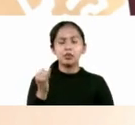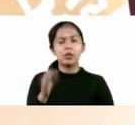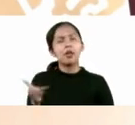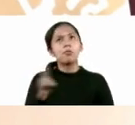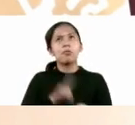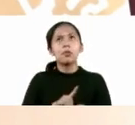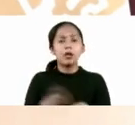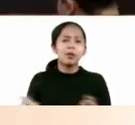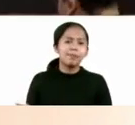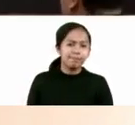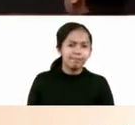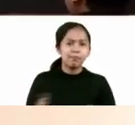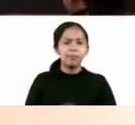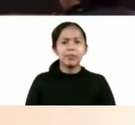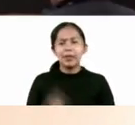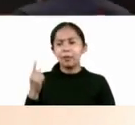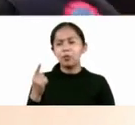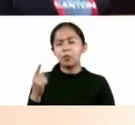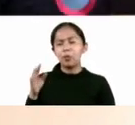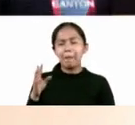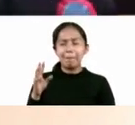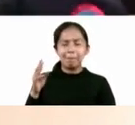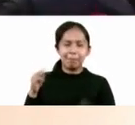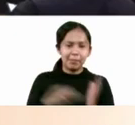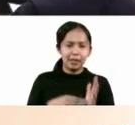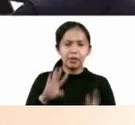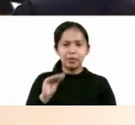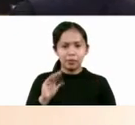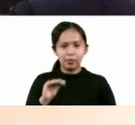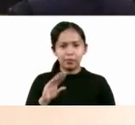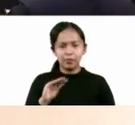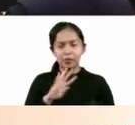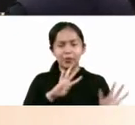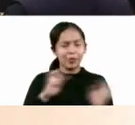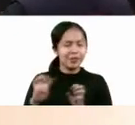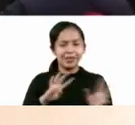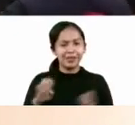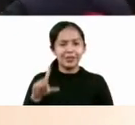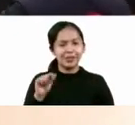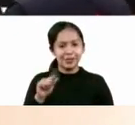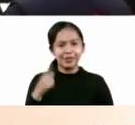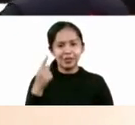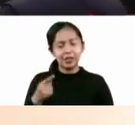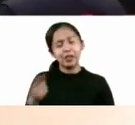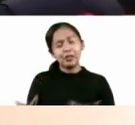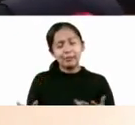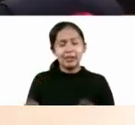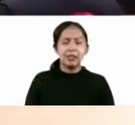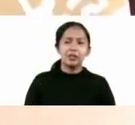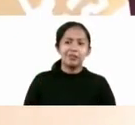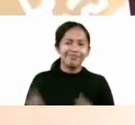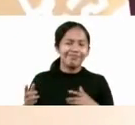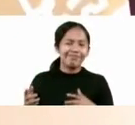donde lamentablemente en 1971 ocurrió una masacre de estudiantes en nuestra ciudad.